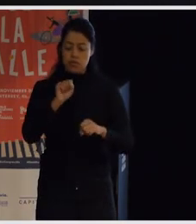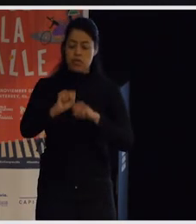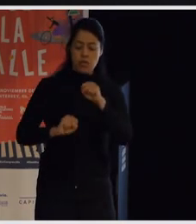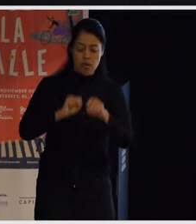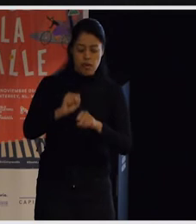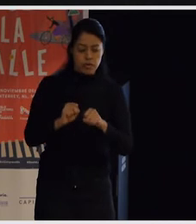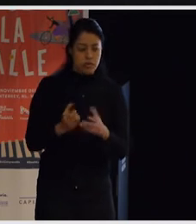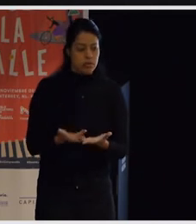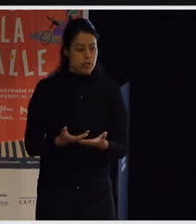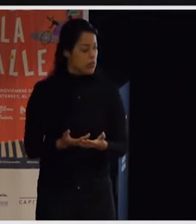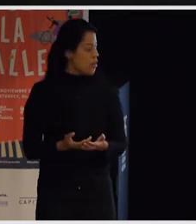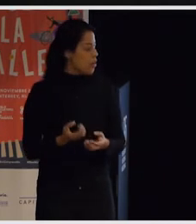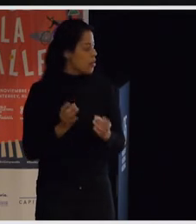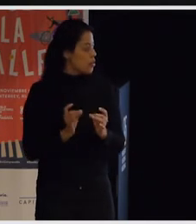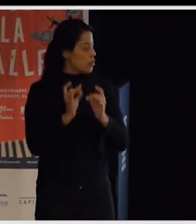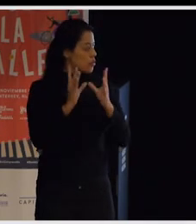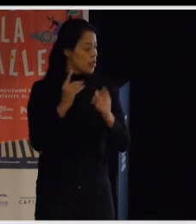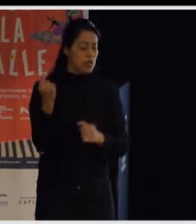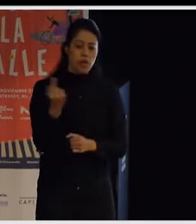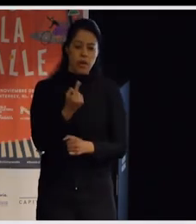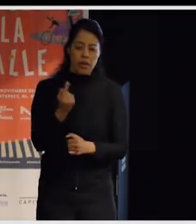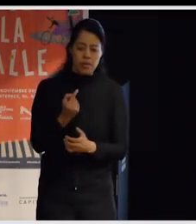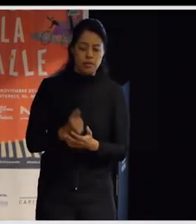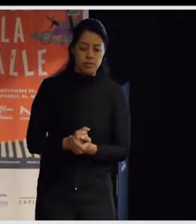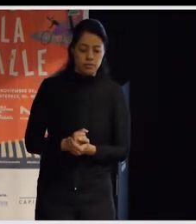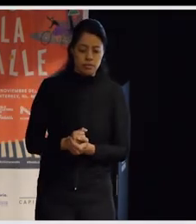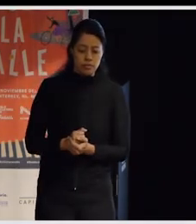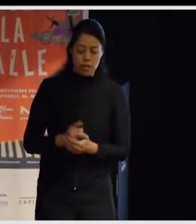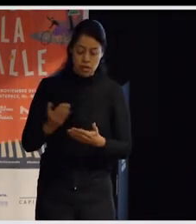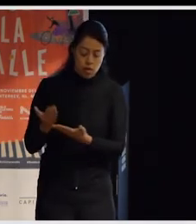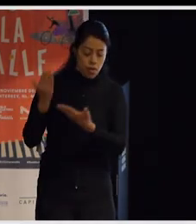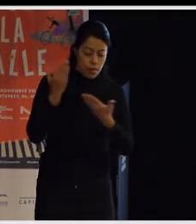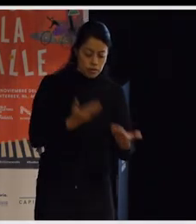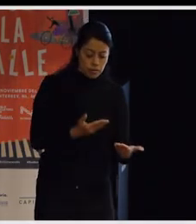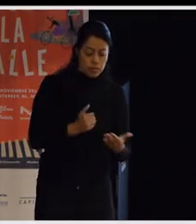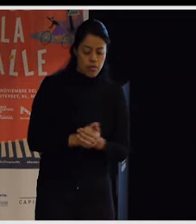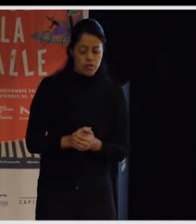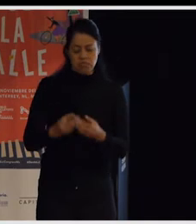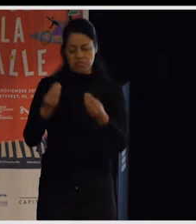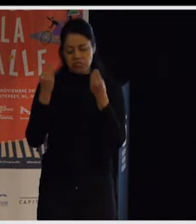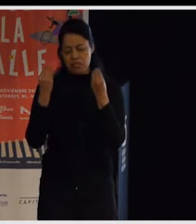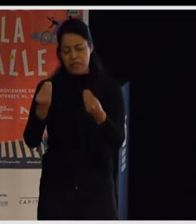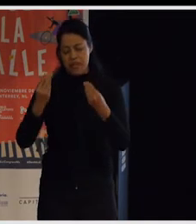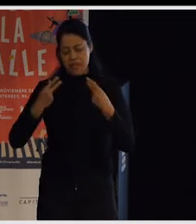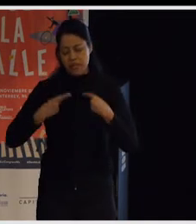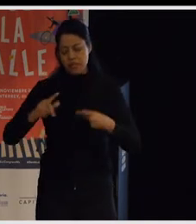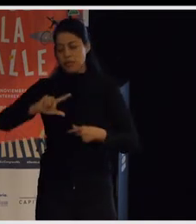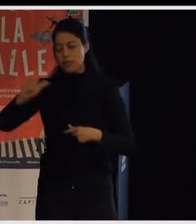bueno y cuáles son las consecuencias de todo esto que al llegar con muchísima gente después del